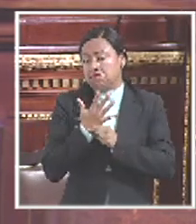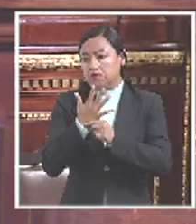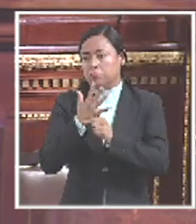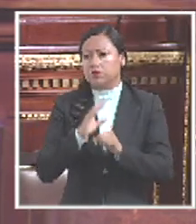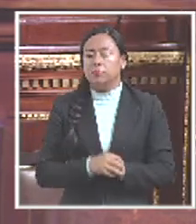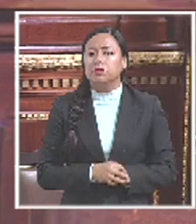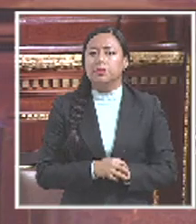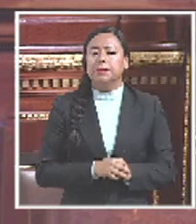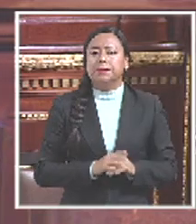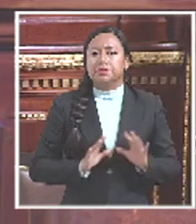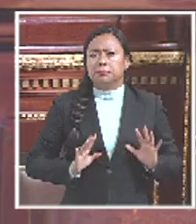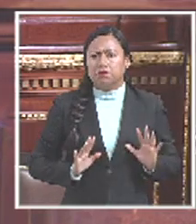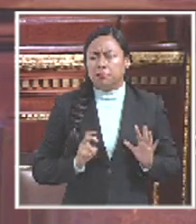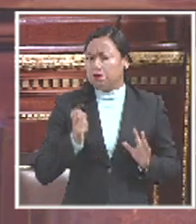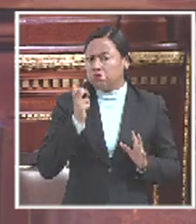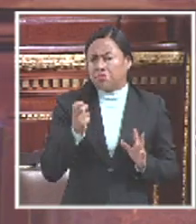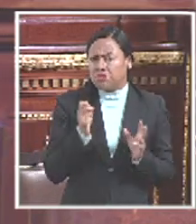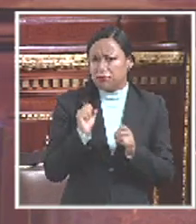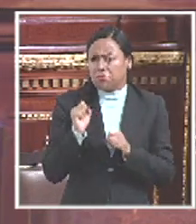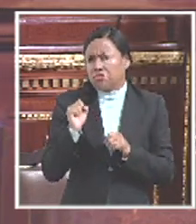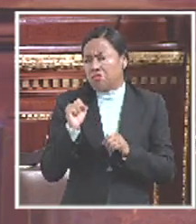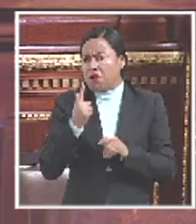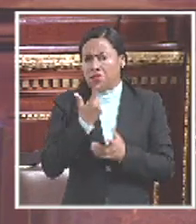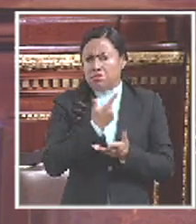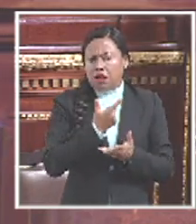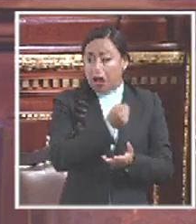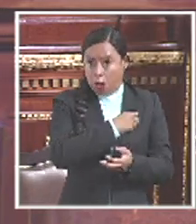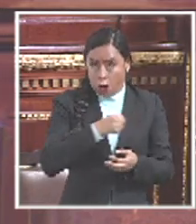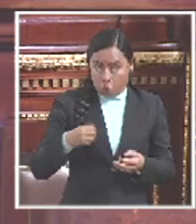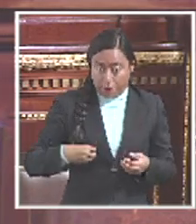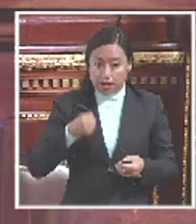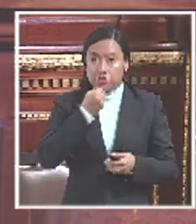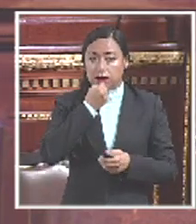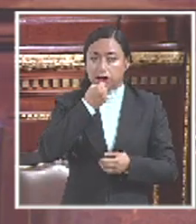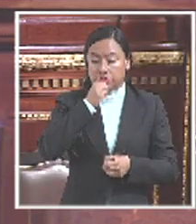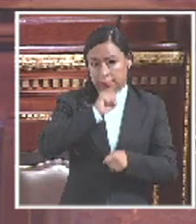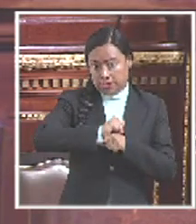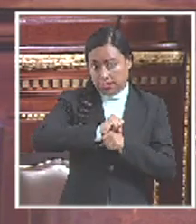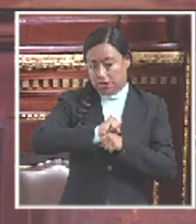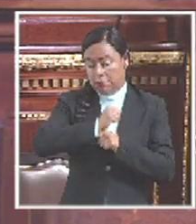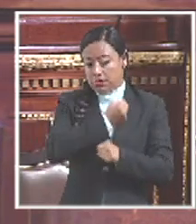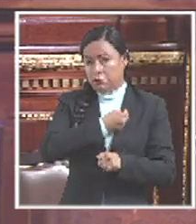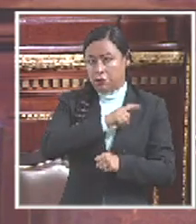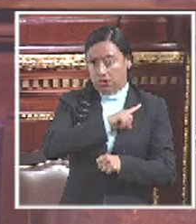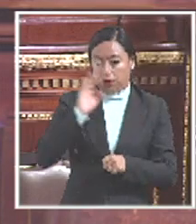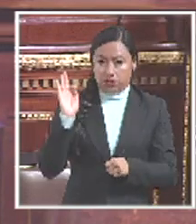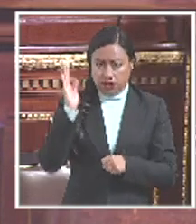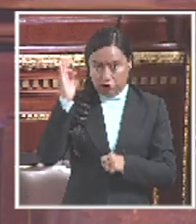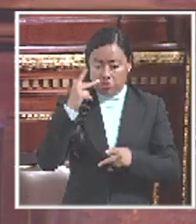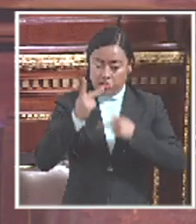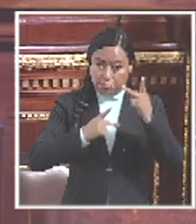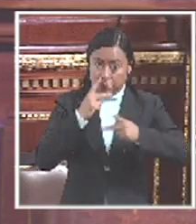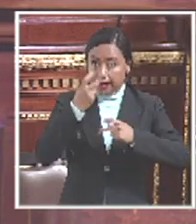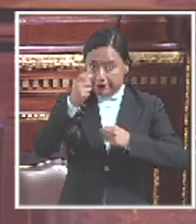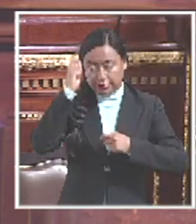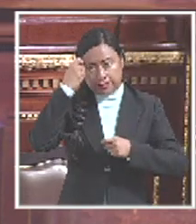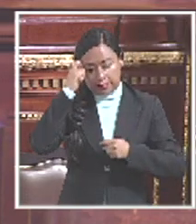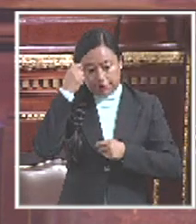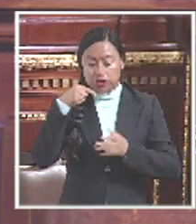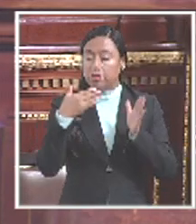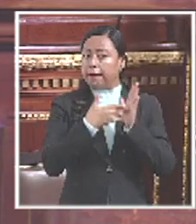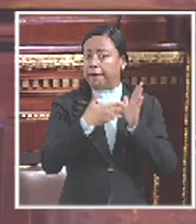Secretaría de Salud Federal. Bueno, es una obligación de la Secretaría de Salud Federal prestar el servicio que está señalando la